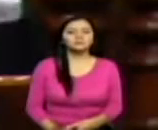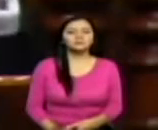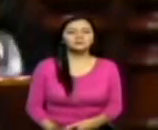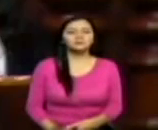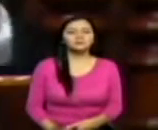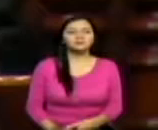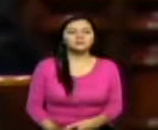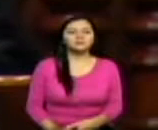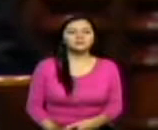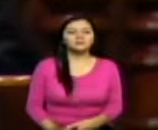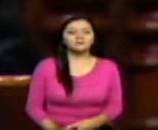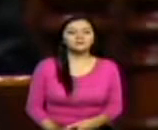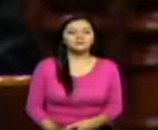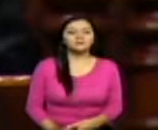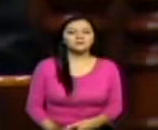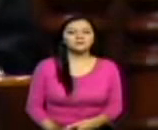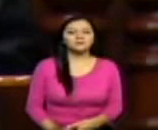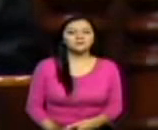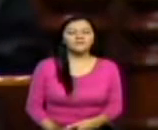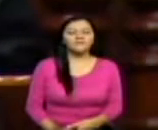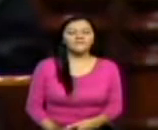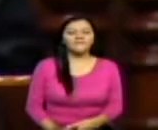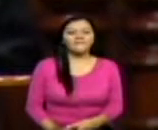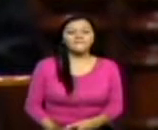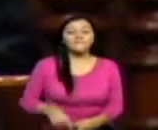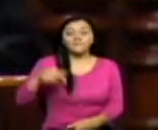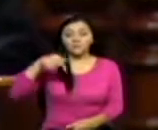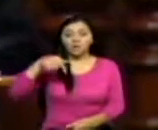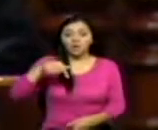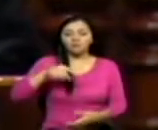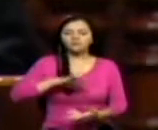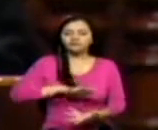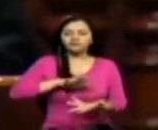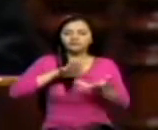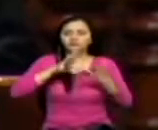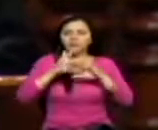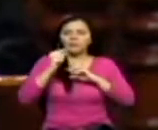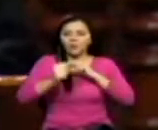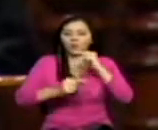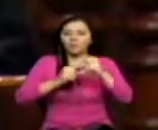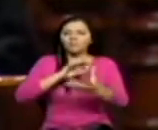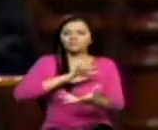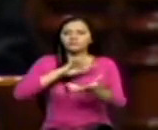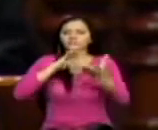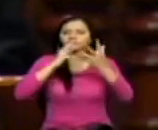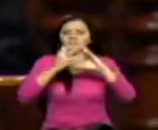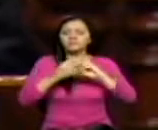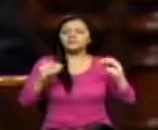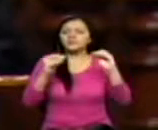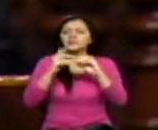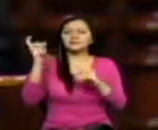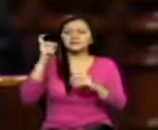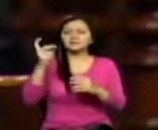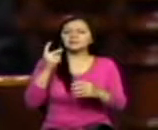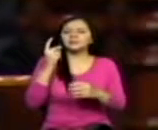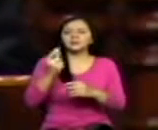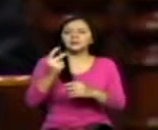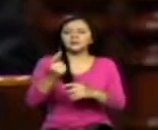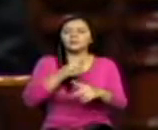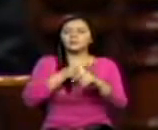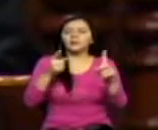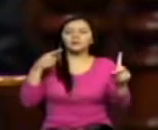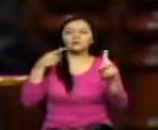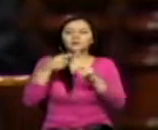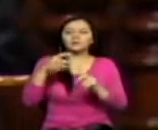Eso debe cambiar. Está cambiando, pero debe cambiar más rápido y más profundamente.